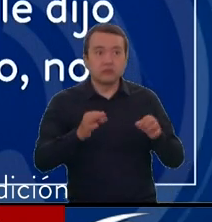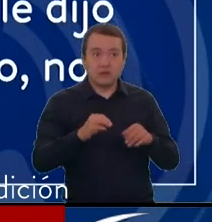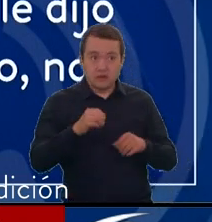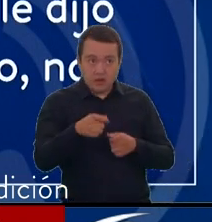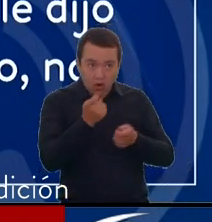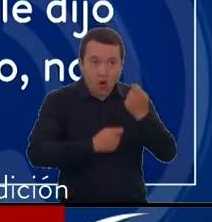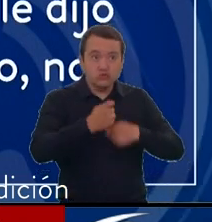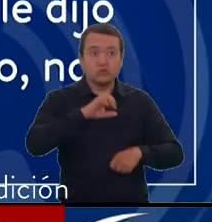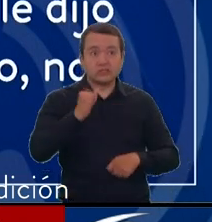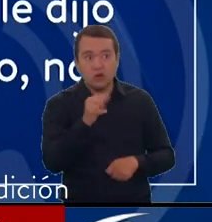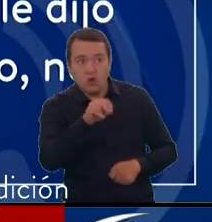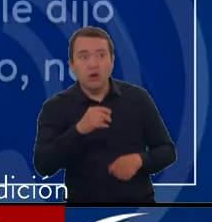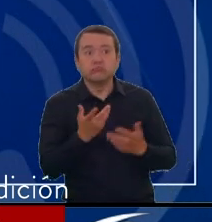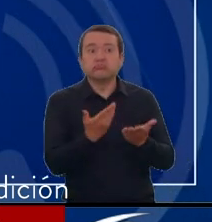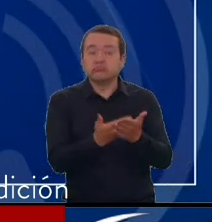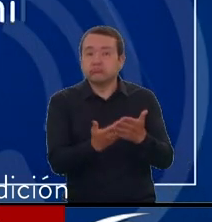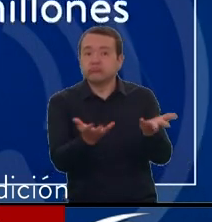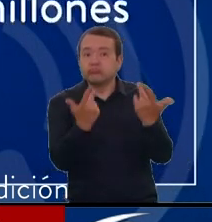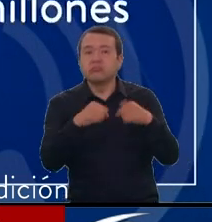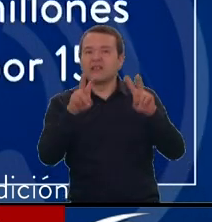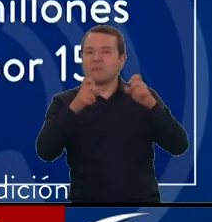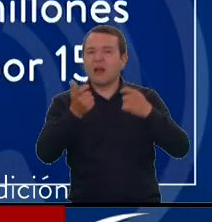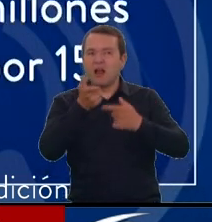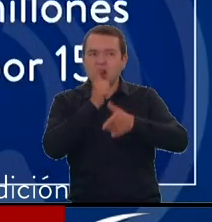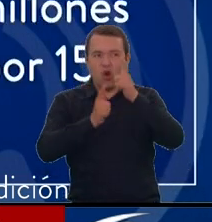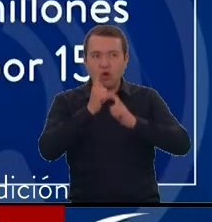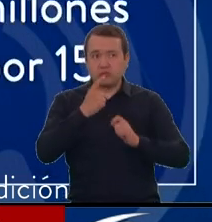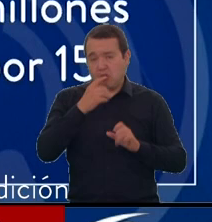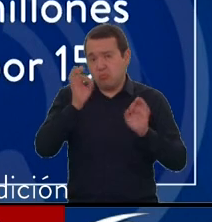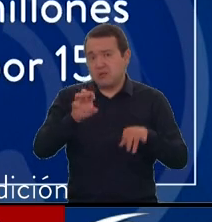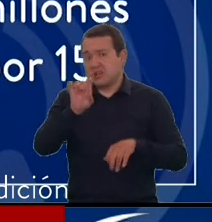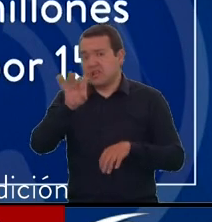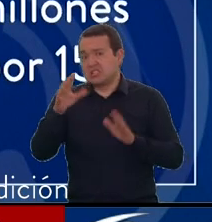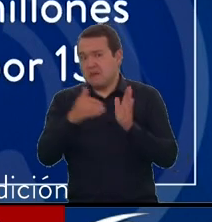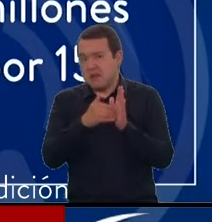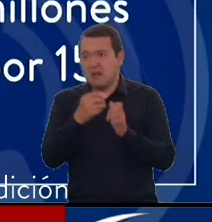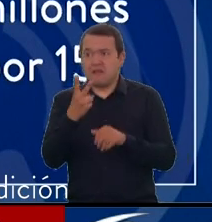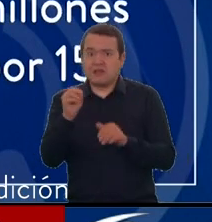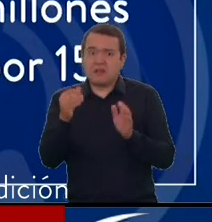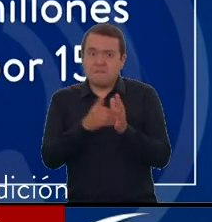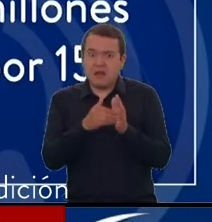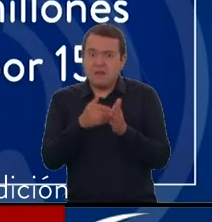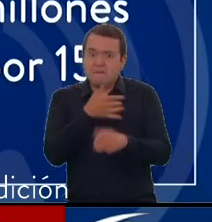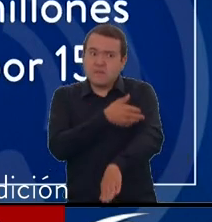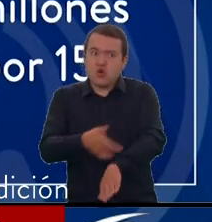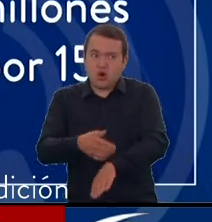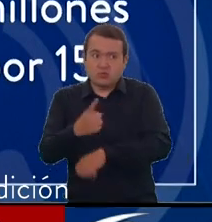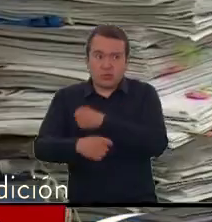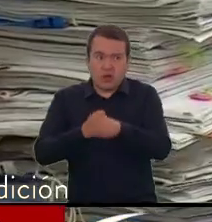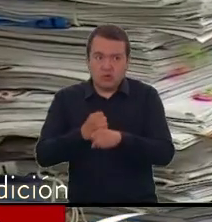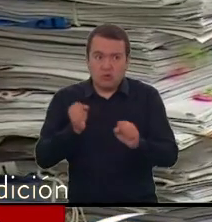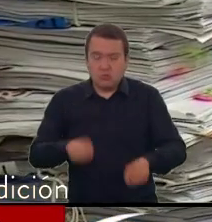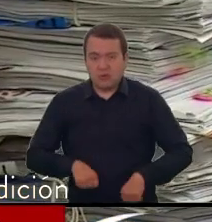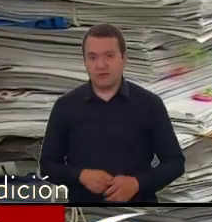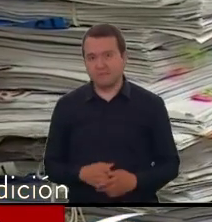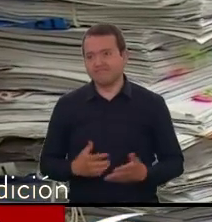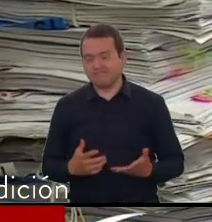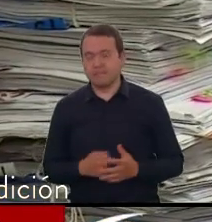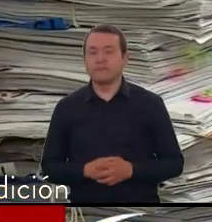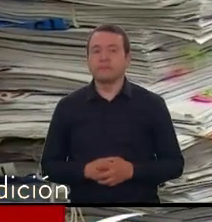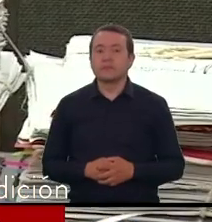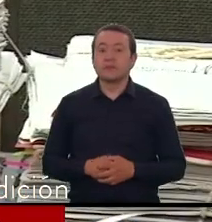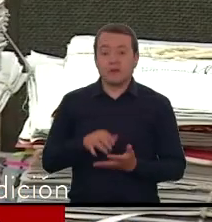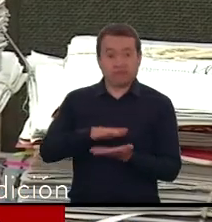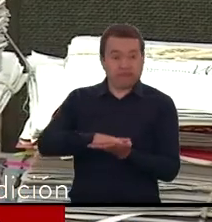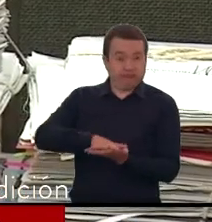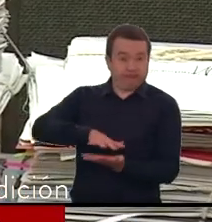Digo, no, vamos a prorrogarlo de licores. Eso me deja por ahí de 15 a 20 mil millones por año. ¿Y eso por cuánto? ¿Por 15 años? Dijo, no, pues. Tras recibir el expediente y luego